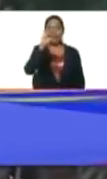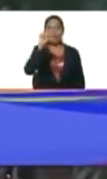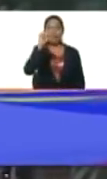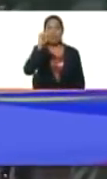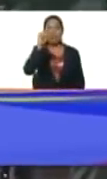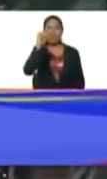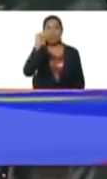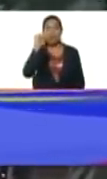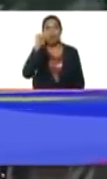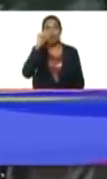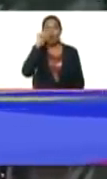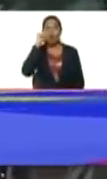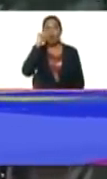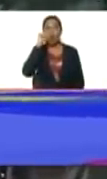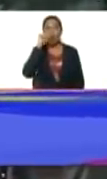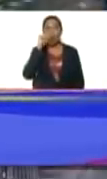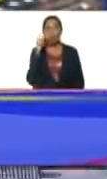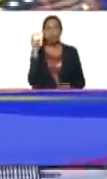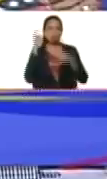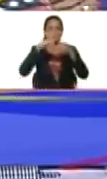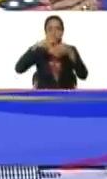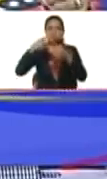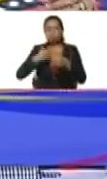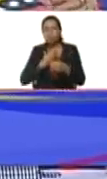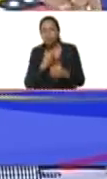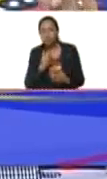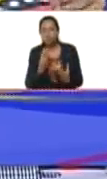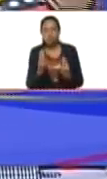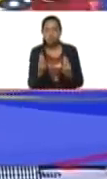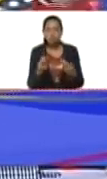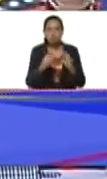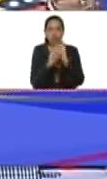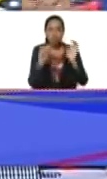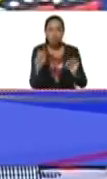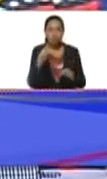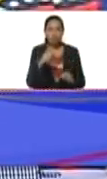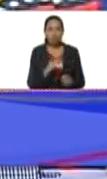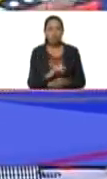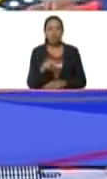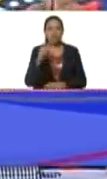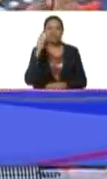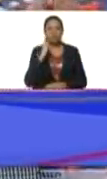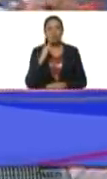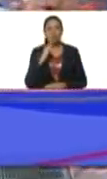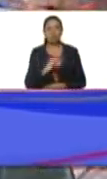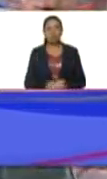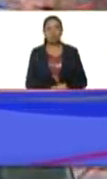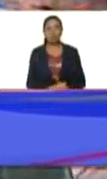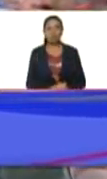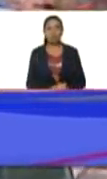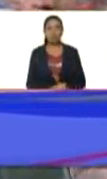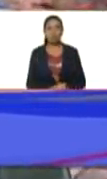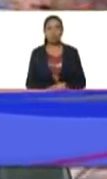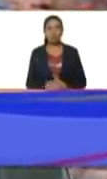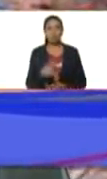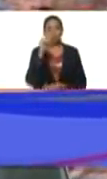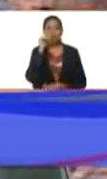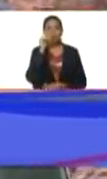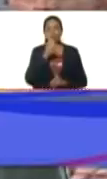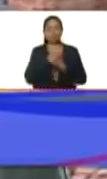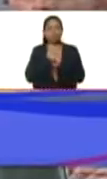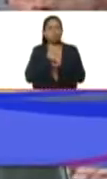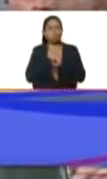todo, porque es un gran bolivariano. Gran bolivariano en Bolívar. Y un hombre que